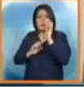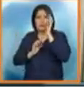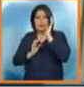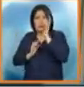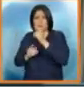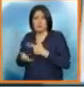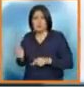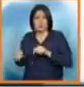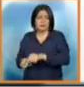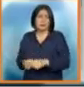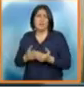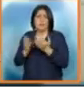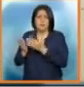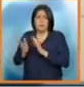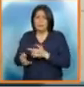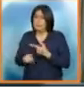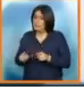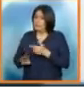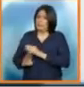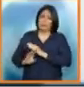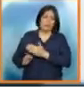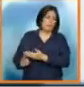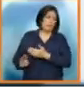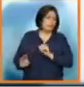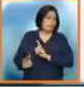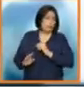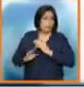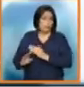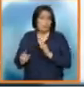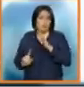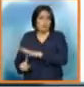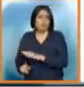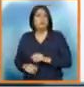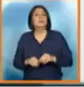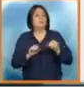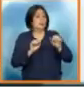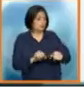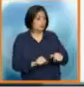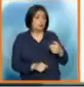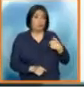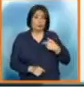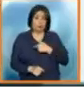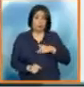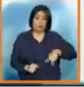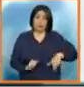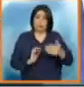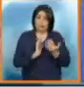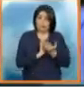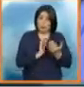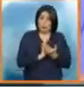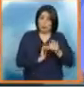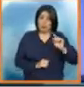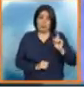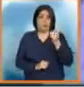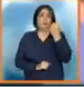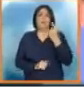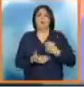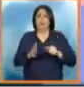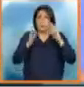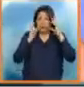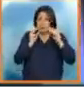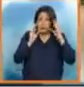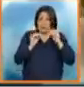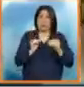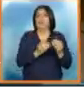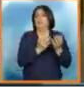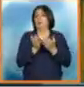ustedes daban a los alumnos para evitar que existan este tipo de hecho, ¿verdad? Exacto. Nosotros como institución, primero lo que tenemos que hacer es formar a nuestros